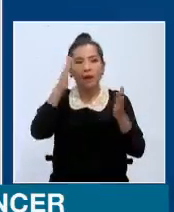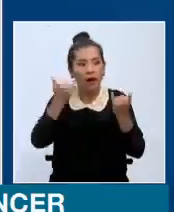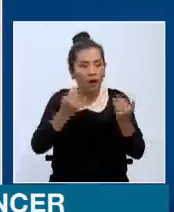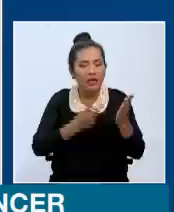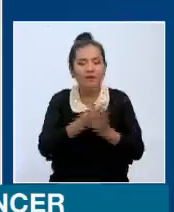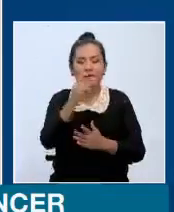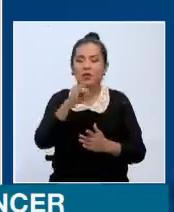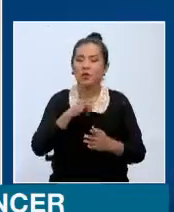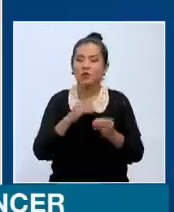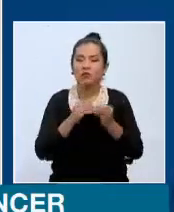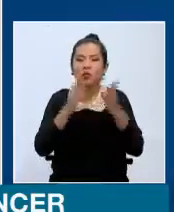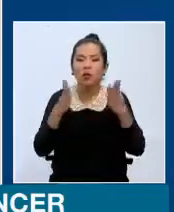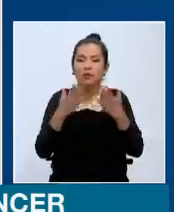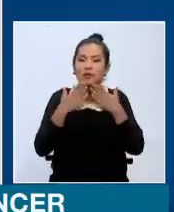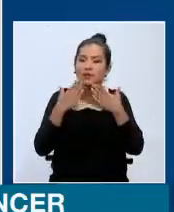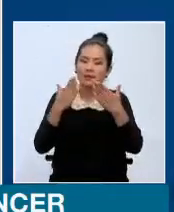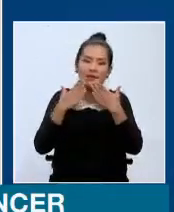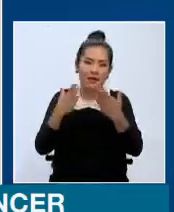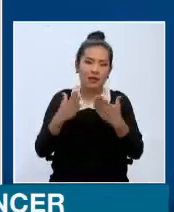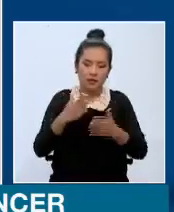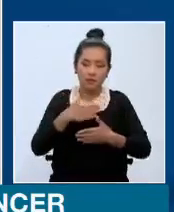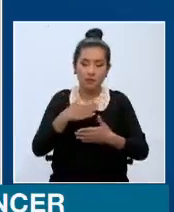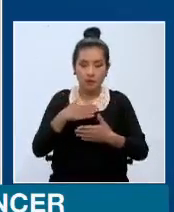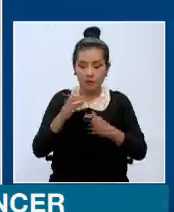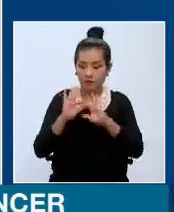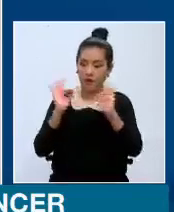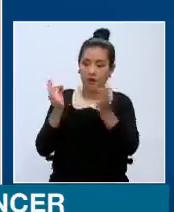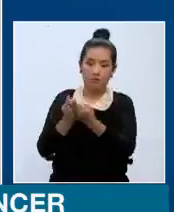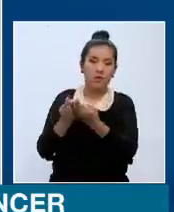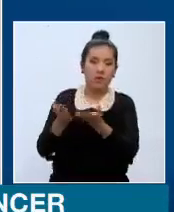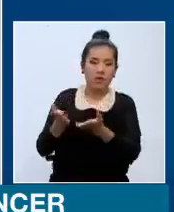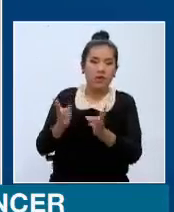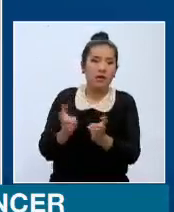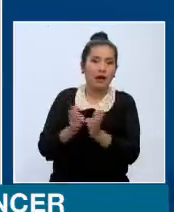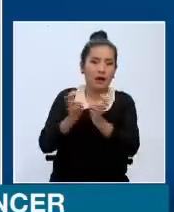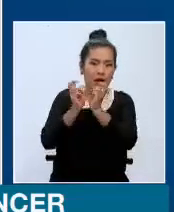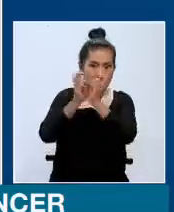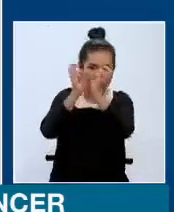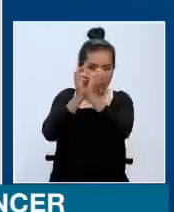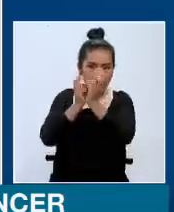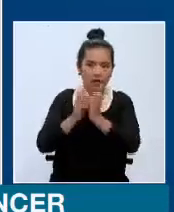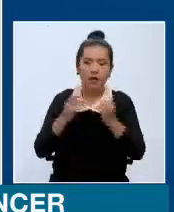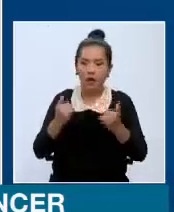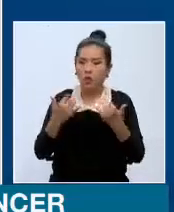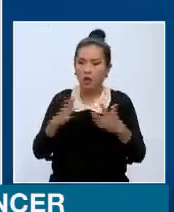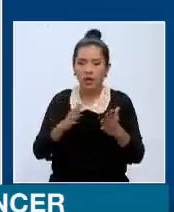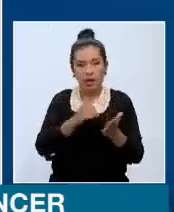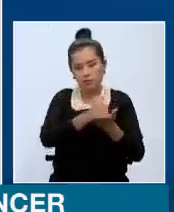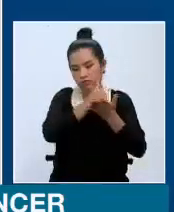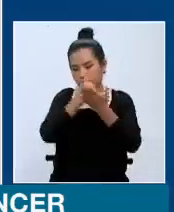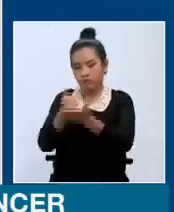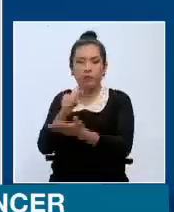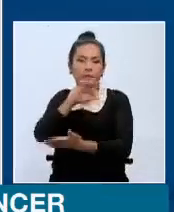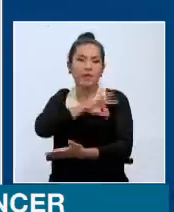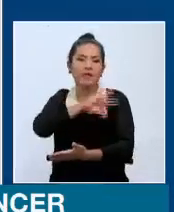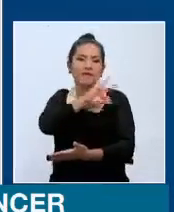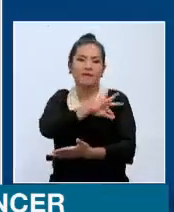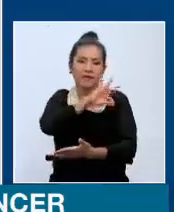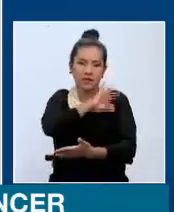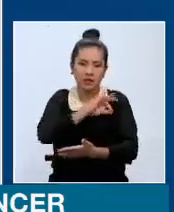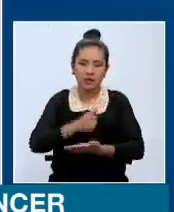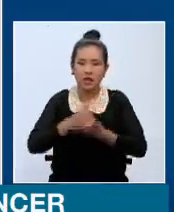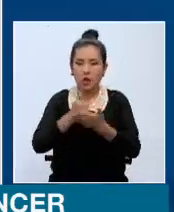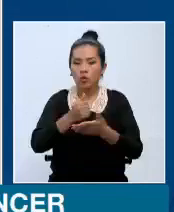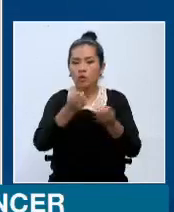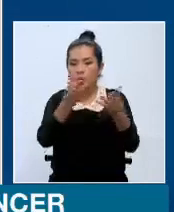estoy sumamente agradecida como familiar de un paciente con cáncer, porque ahora hay muchos beneficios para nuestros